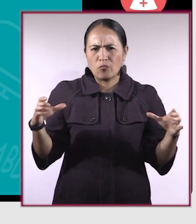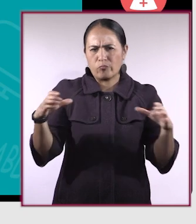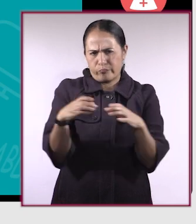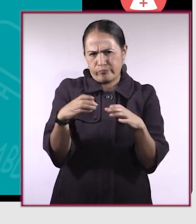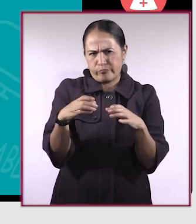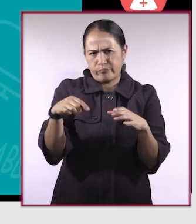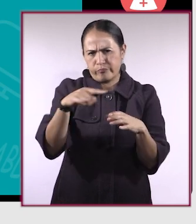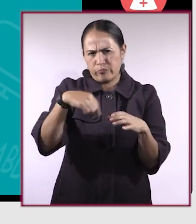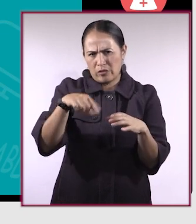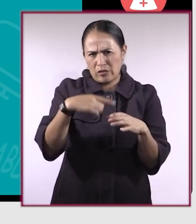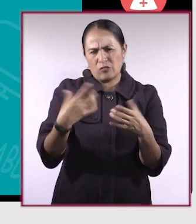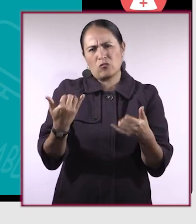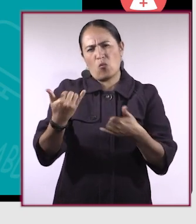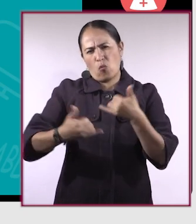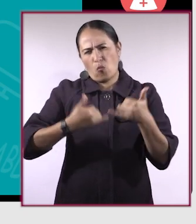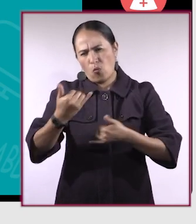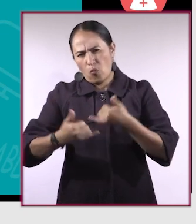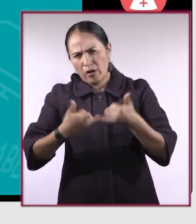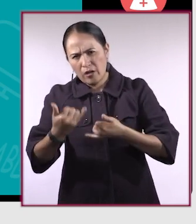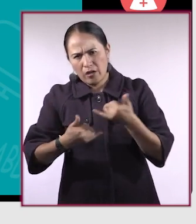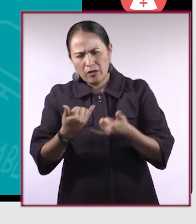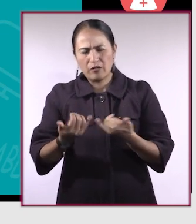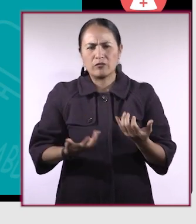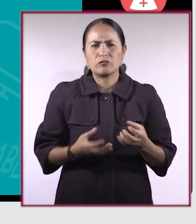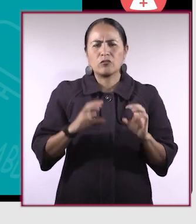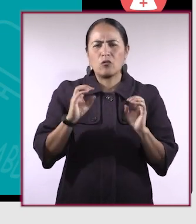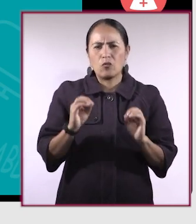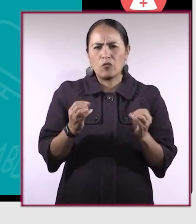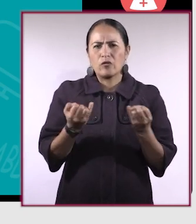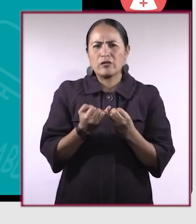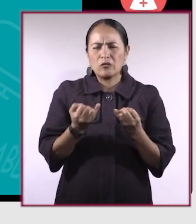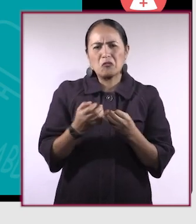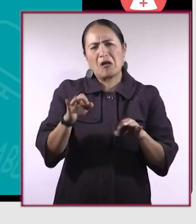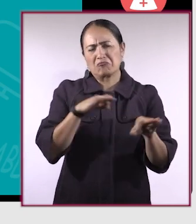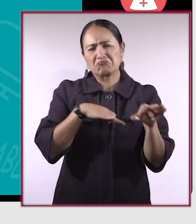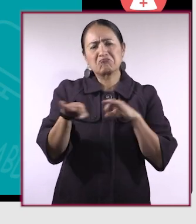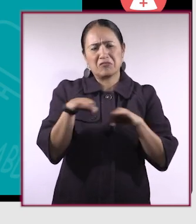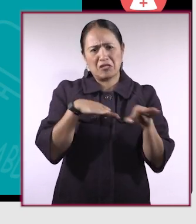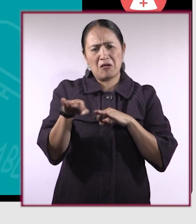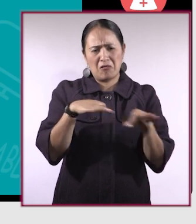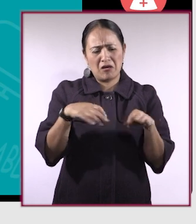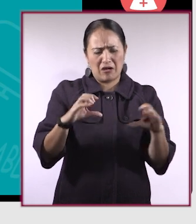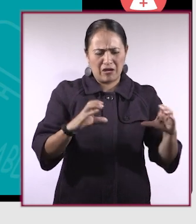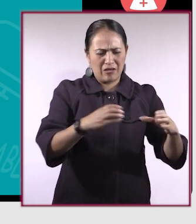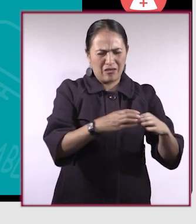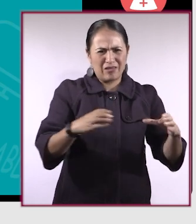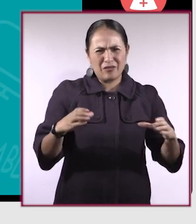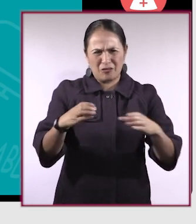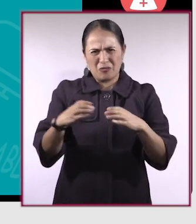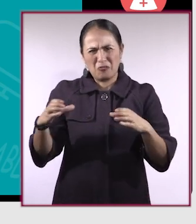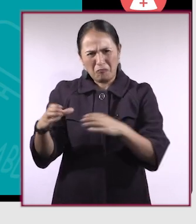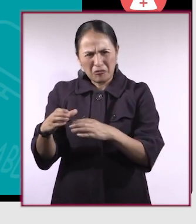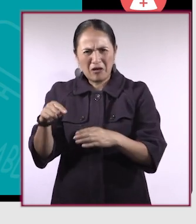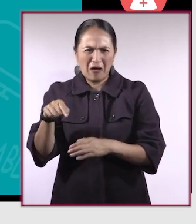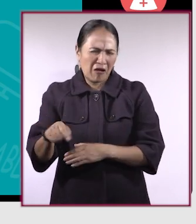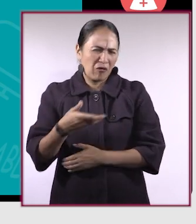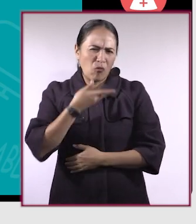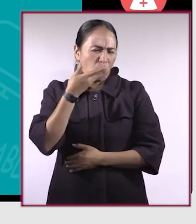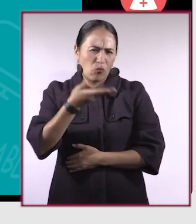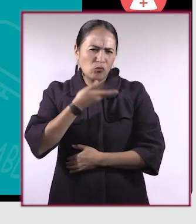colectiva, ¿sí? Cuando se está en los juegos, cuando se está incluso laborando en las comunidades, pues es